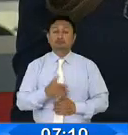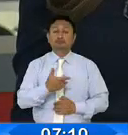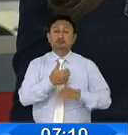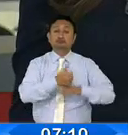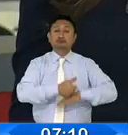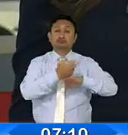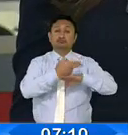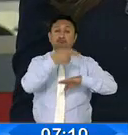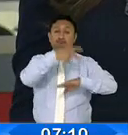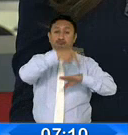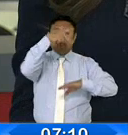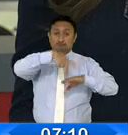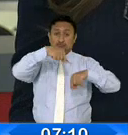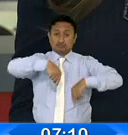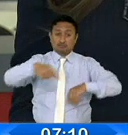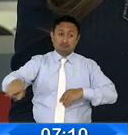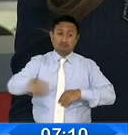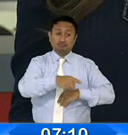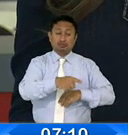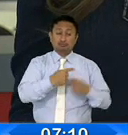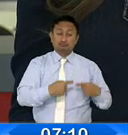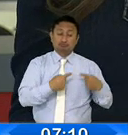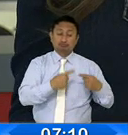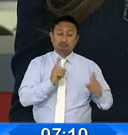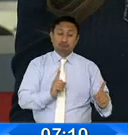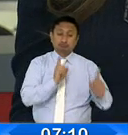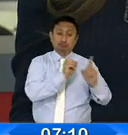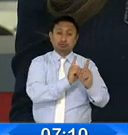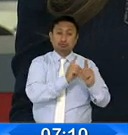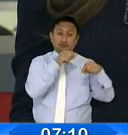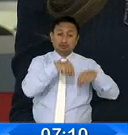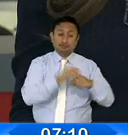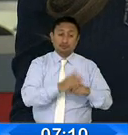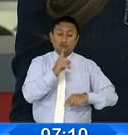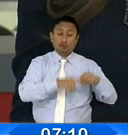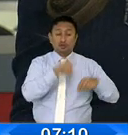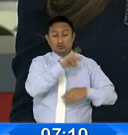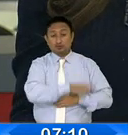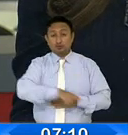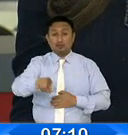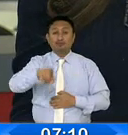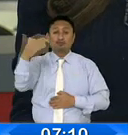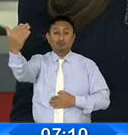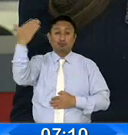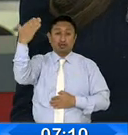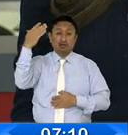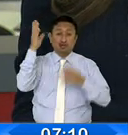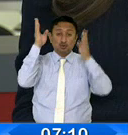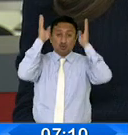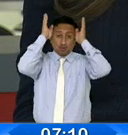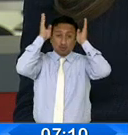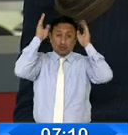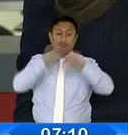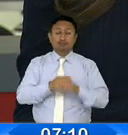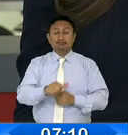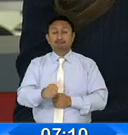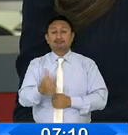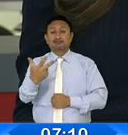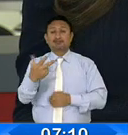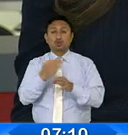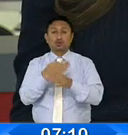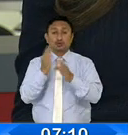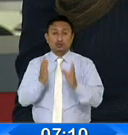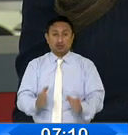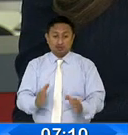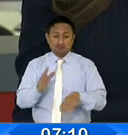Pichincha dictó presentación periódica y prohibición de salida del país para el alcalde Jorge Yunda y otros 3 funcionarios por presunto peculado